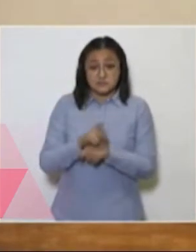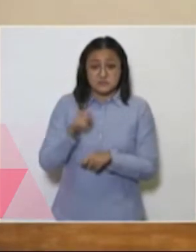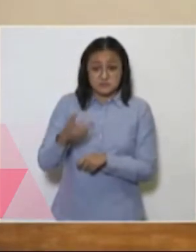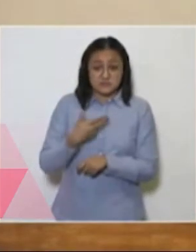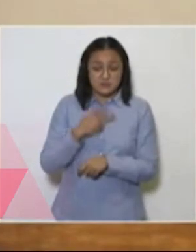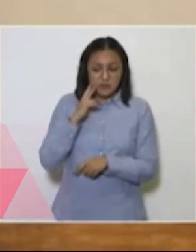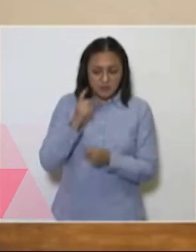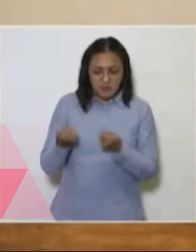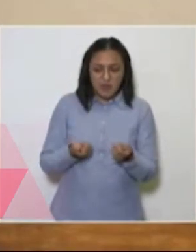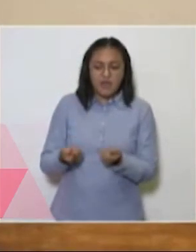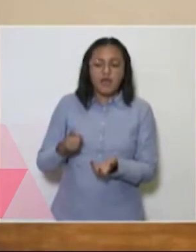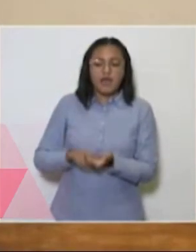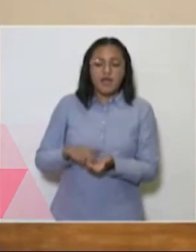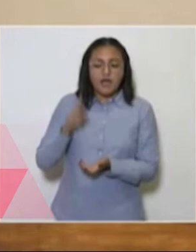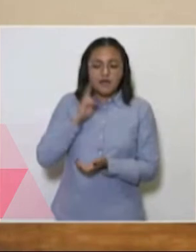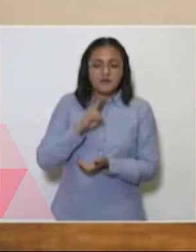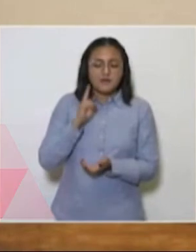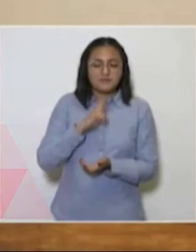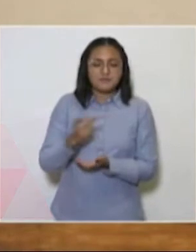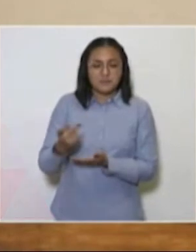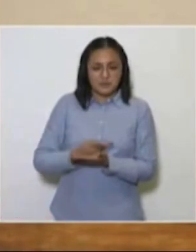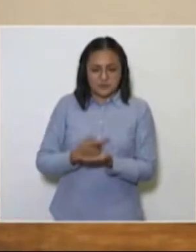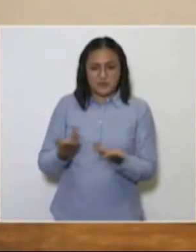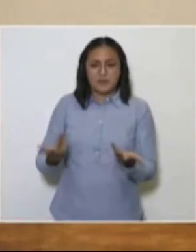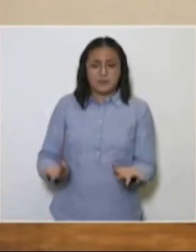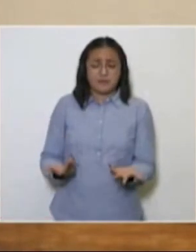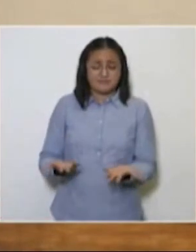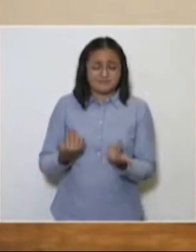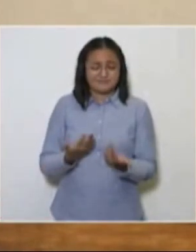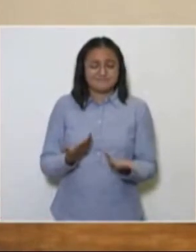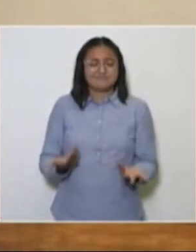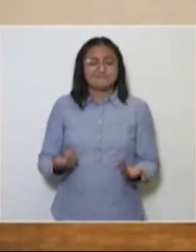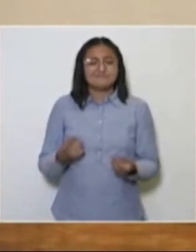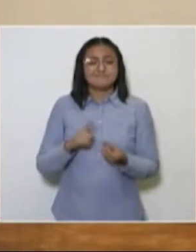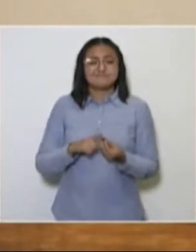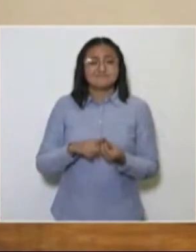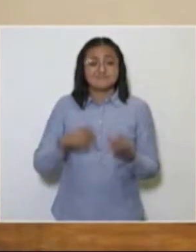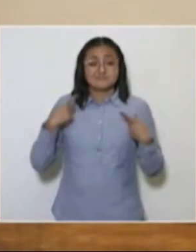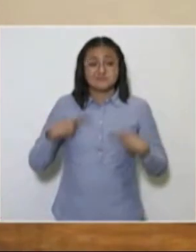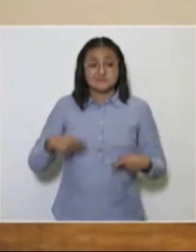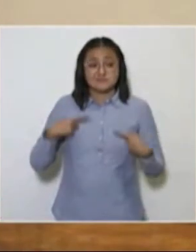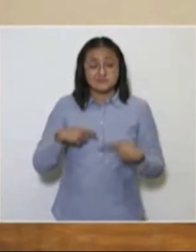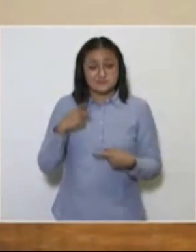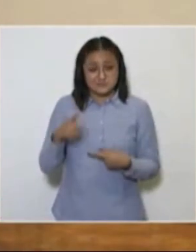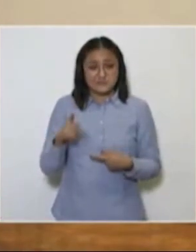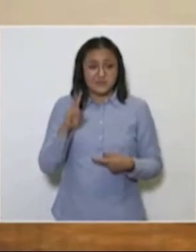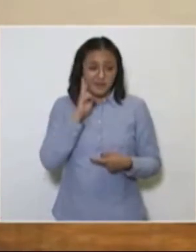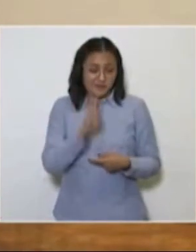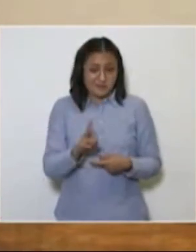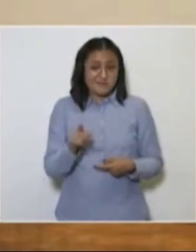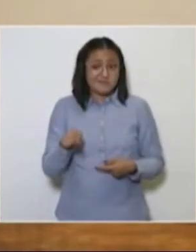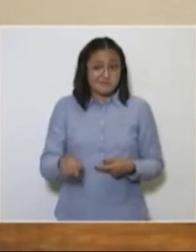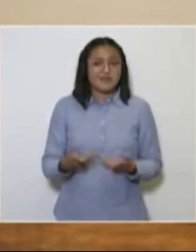manejo de los programas sociales en Puebla, por parte de gente de ellos, van a ver lo que